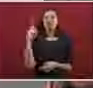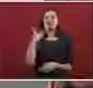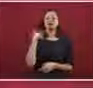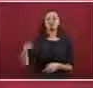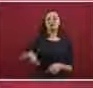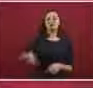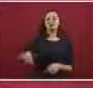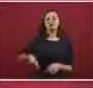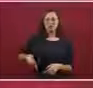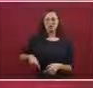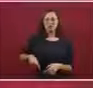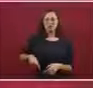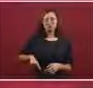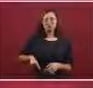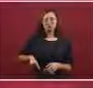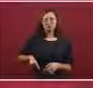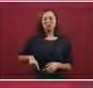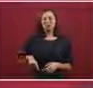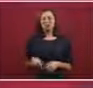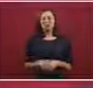de